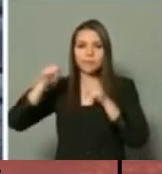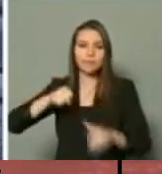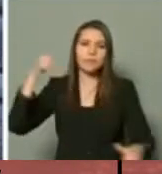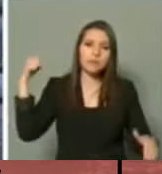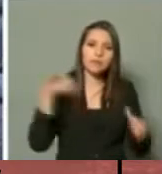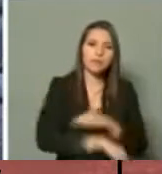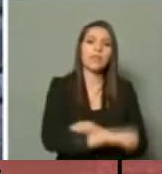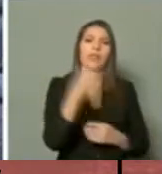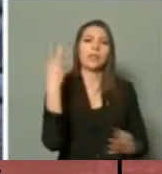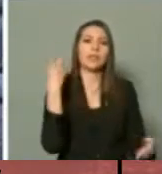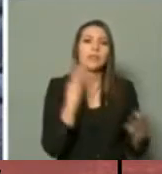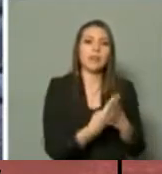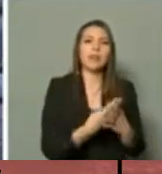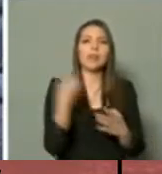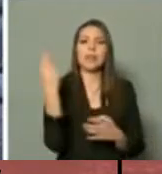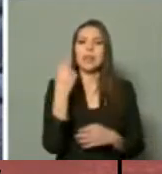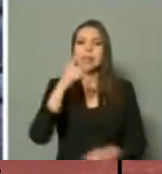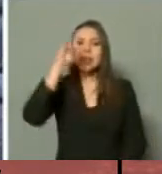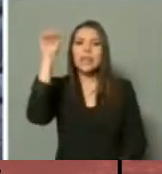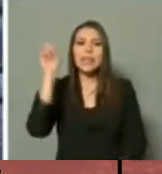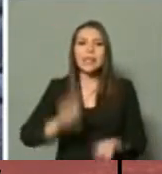la inseguridad desde la raíz.